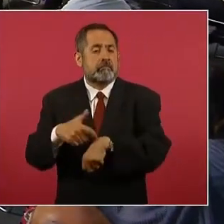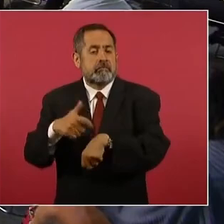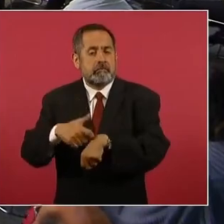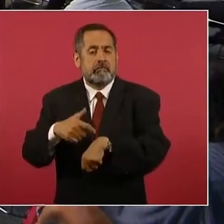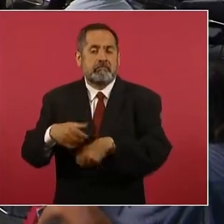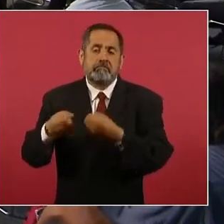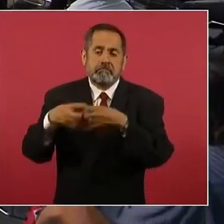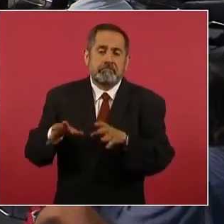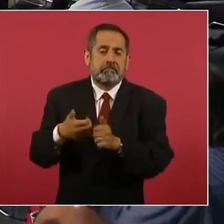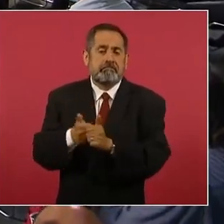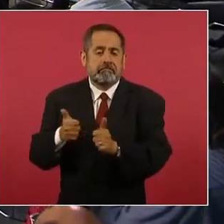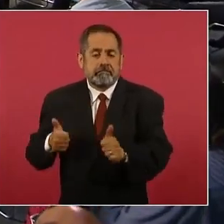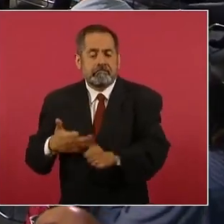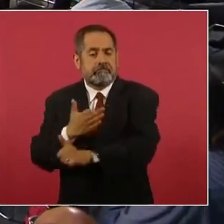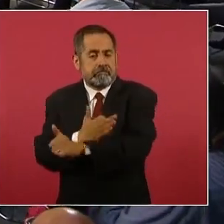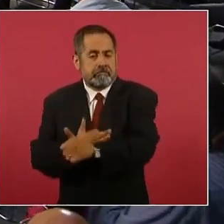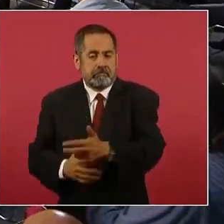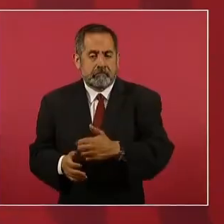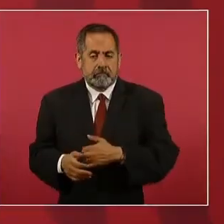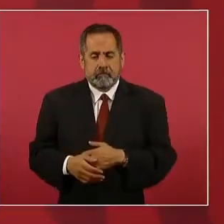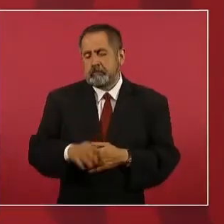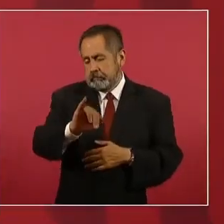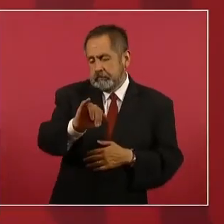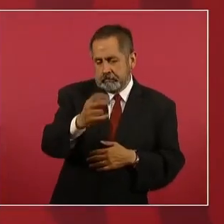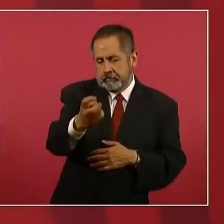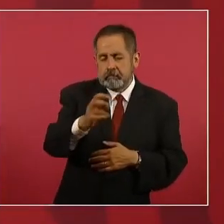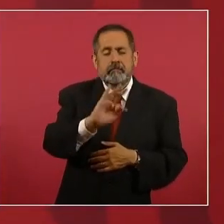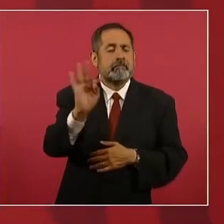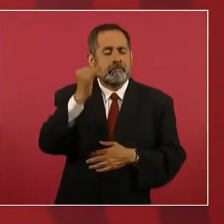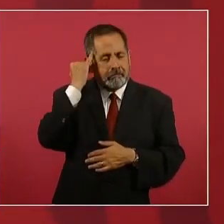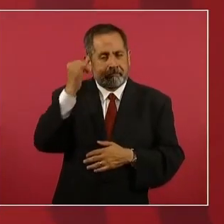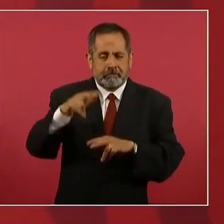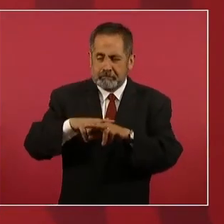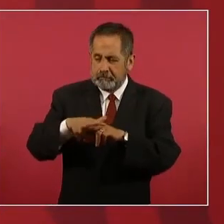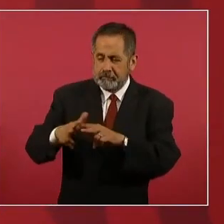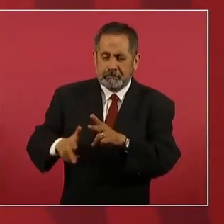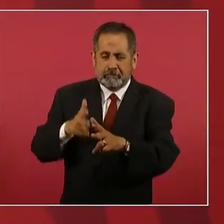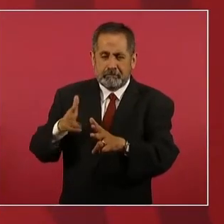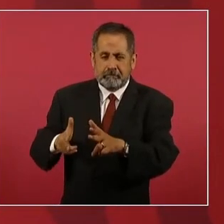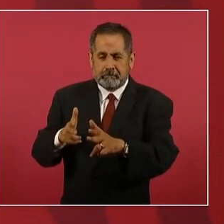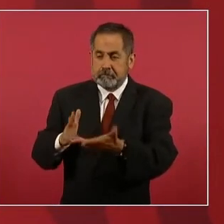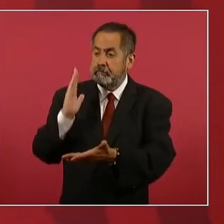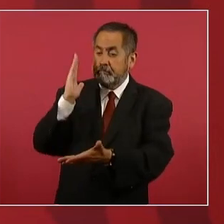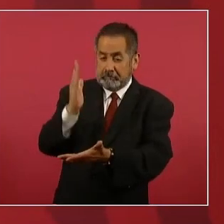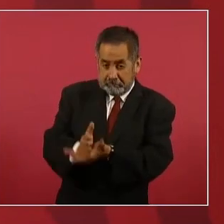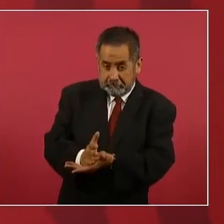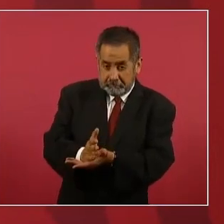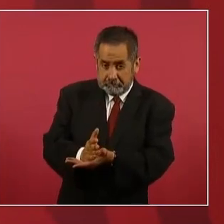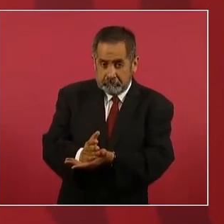imagínense, si se para el Tren Maya, son 100,000 empleos.